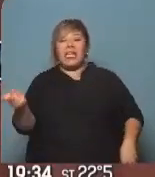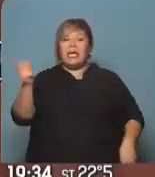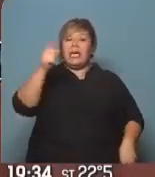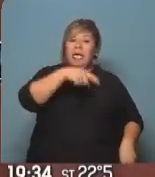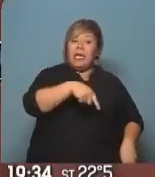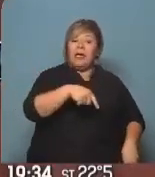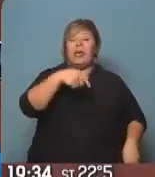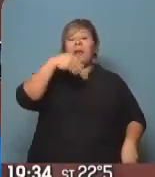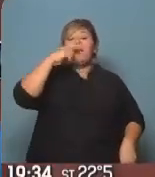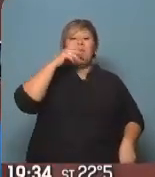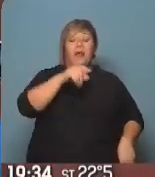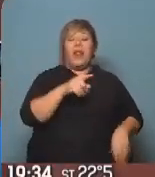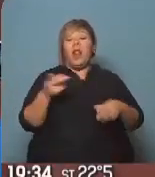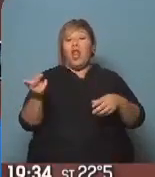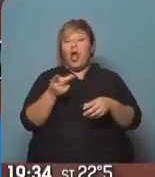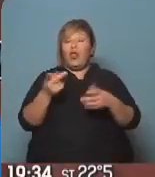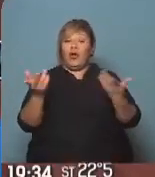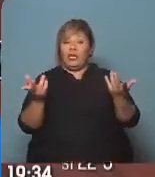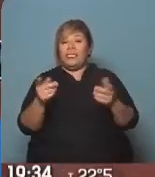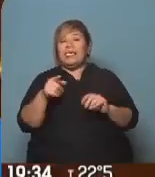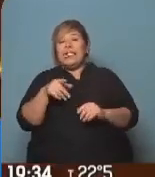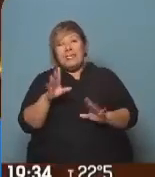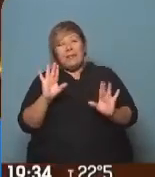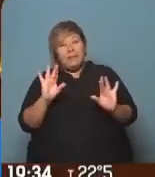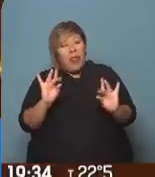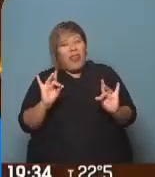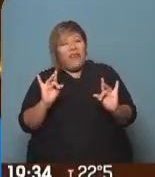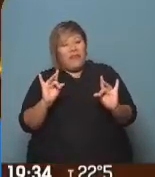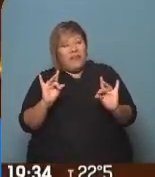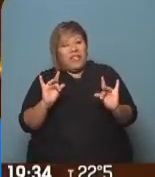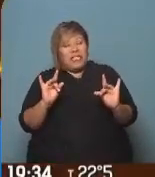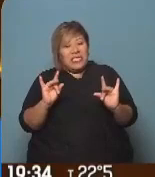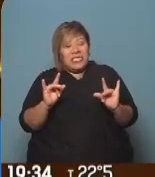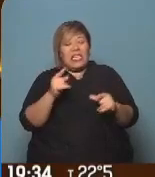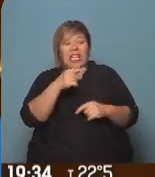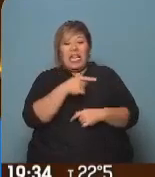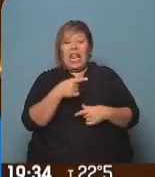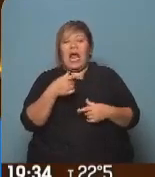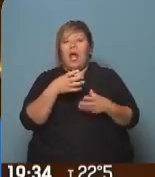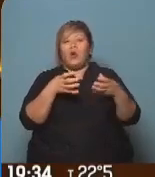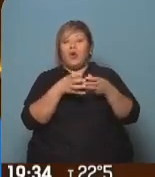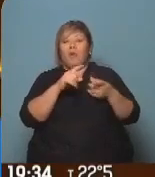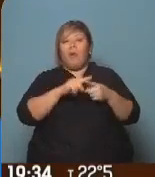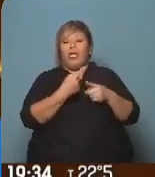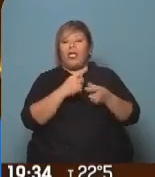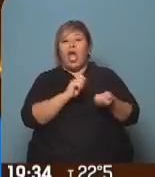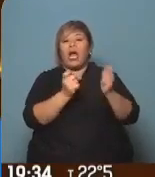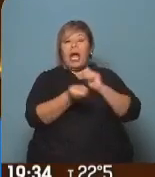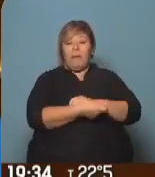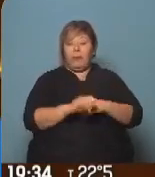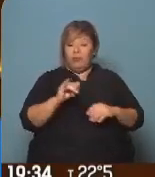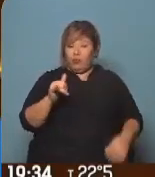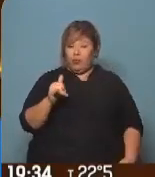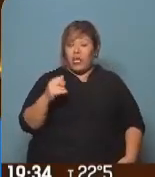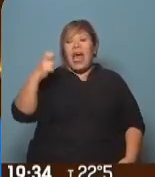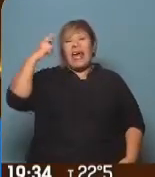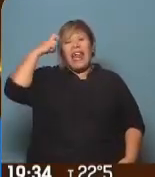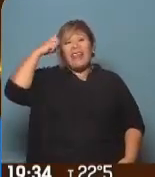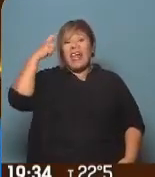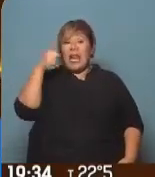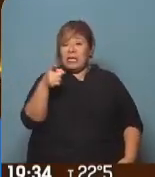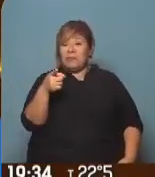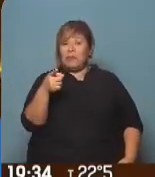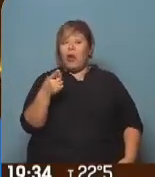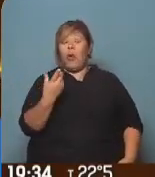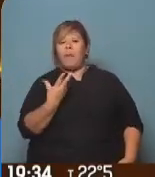propio radicalismo, ¿no? Sí, por supuesto. Al radicalismo no creo que le asuste tanto ir a una competencia interna